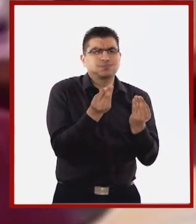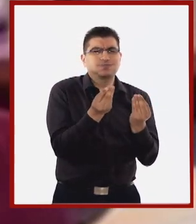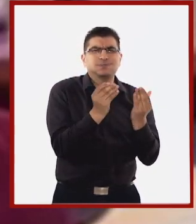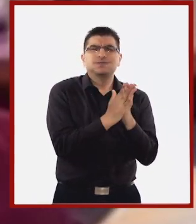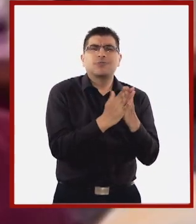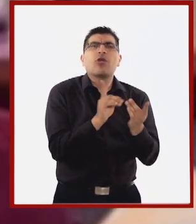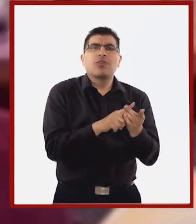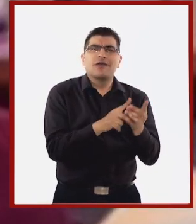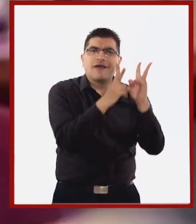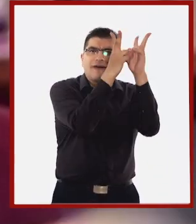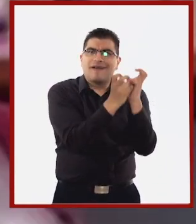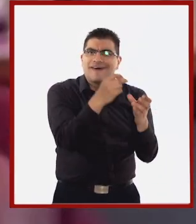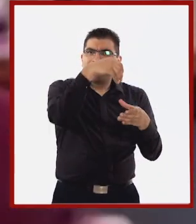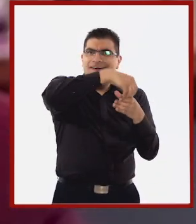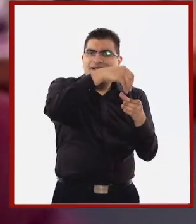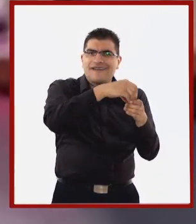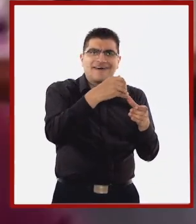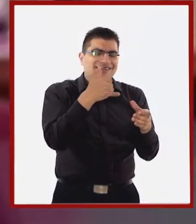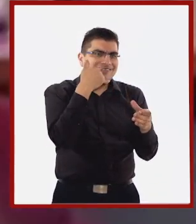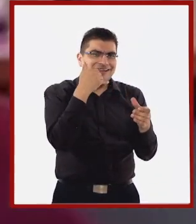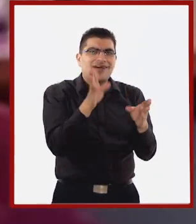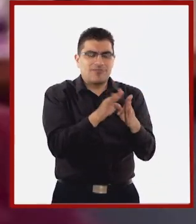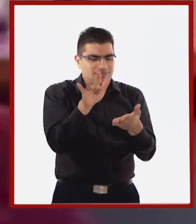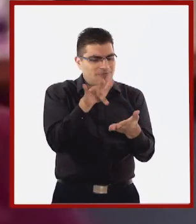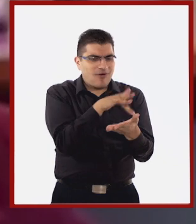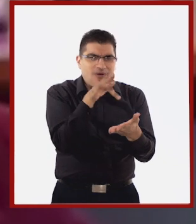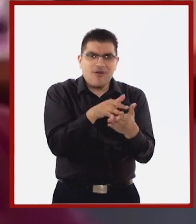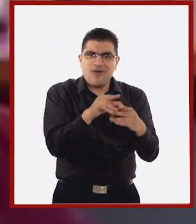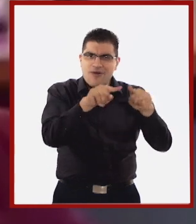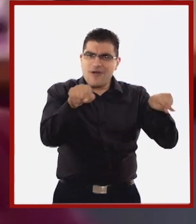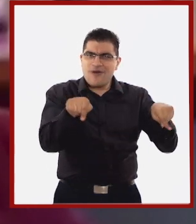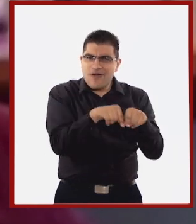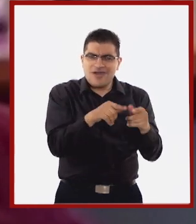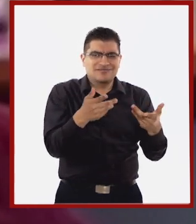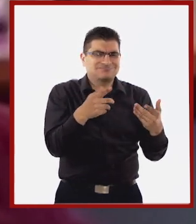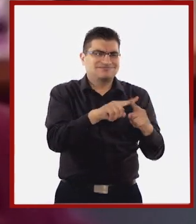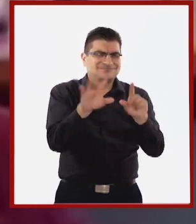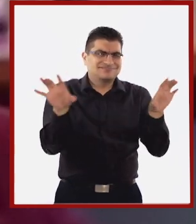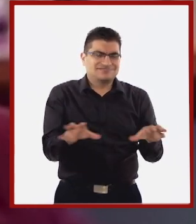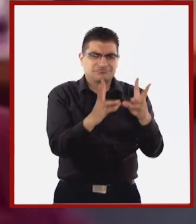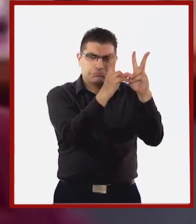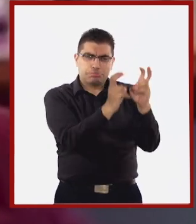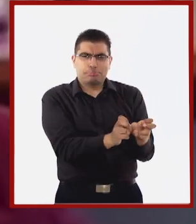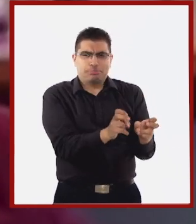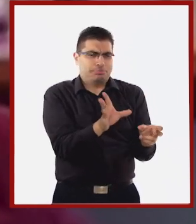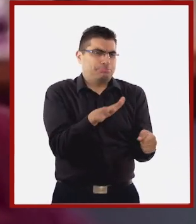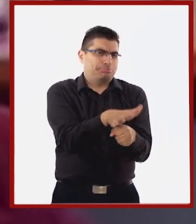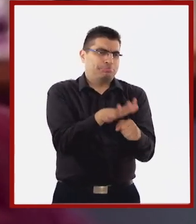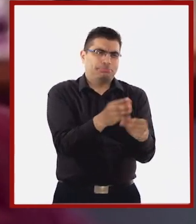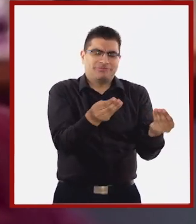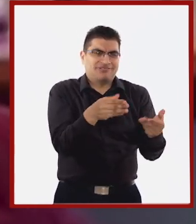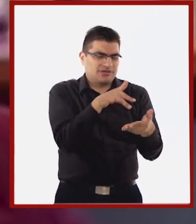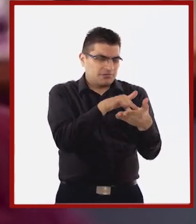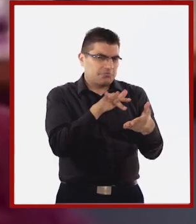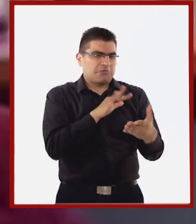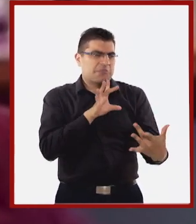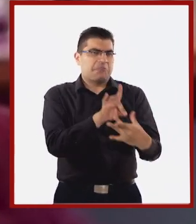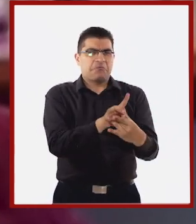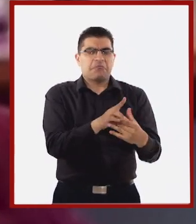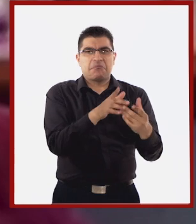teléfono, en esto que llaman la tableta, en la computadora, etcétera, etcétera. Y eso nos da opciones. Creo que también son